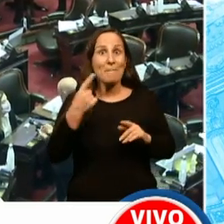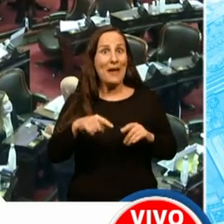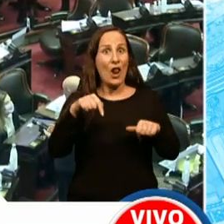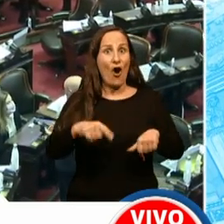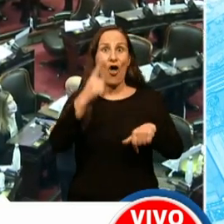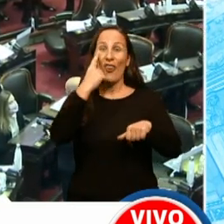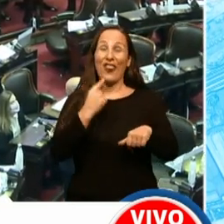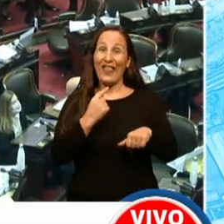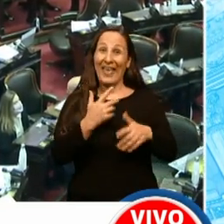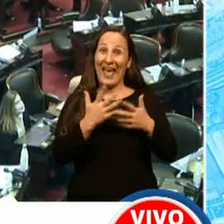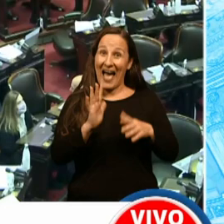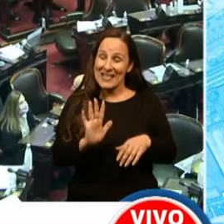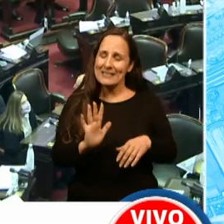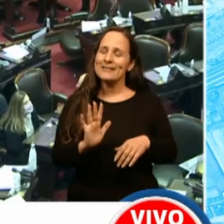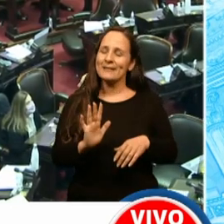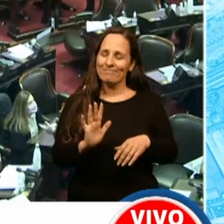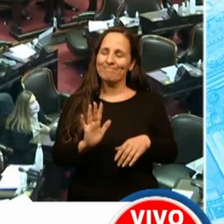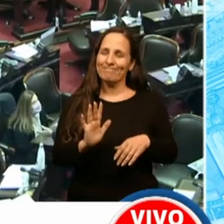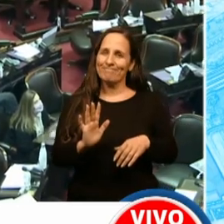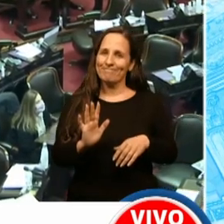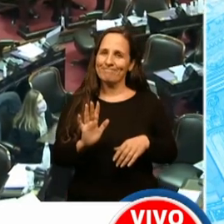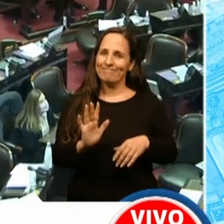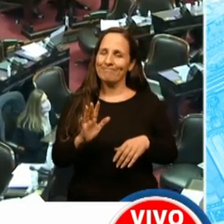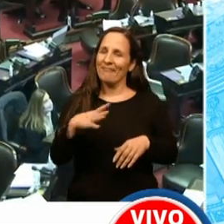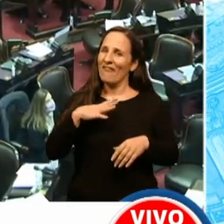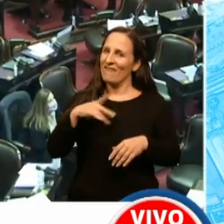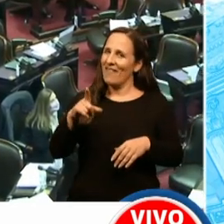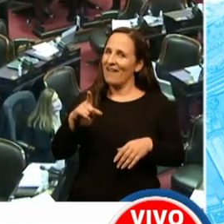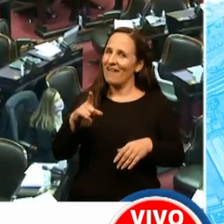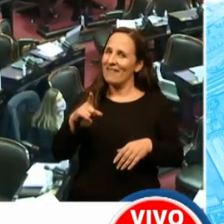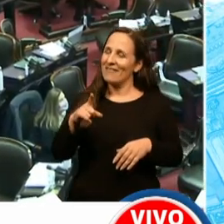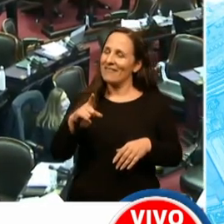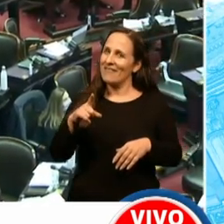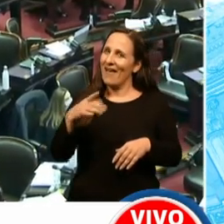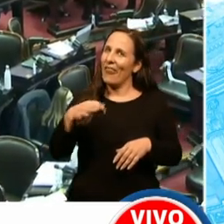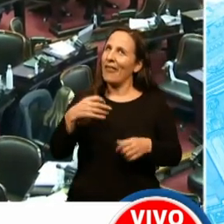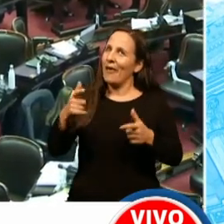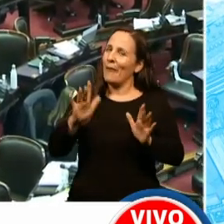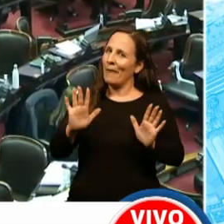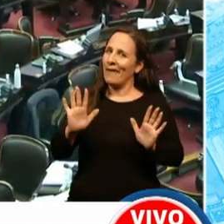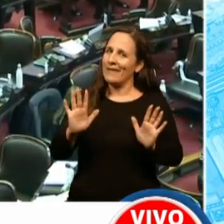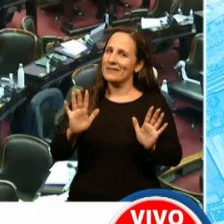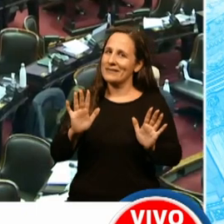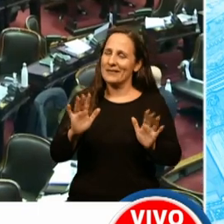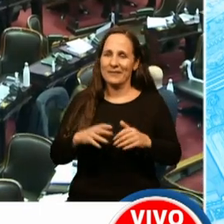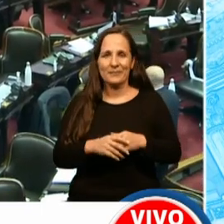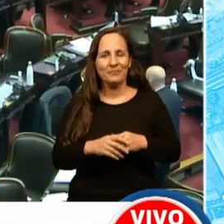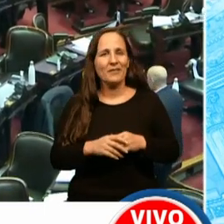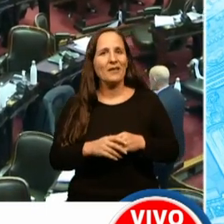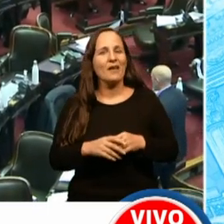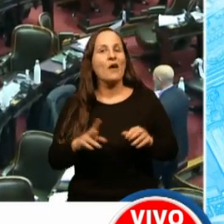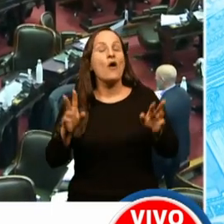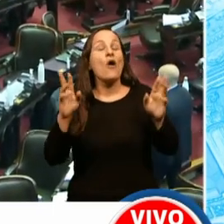es algo que les debemos es algo que nos debemos ojalá